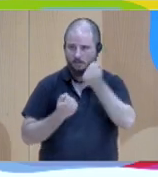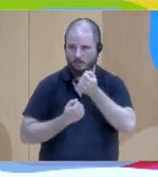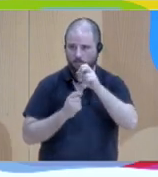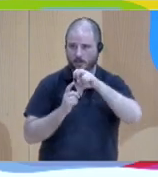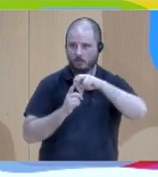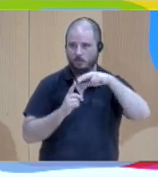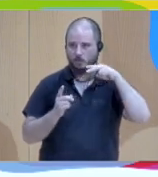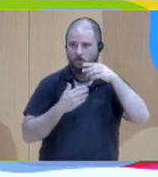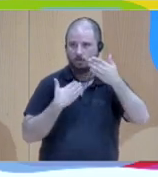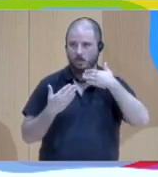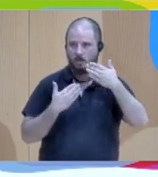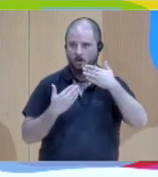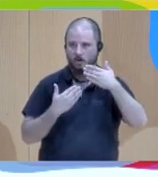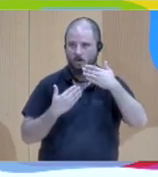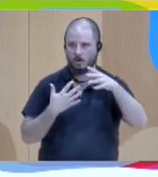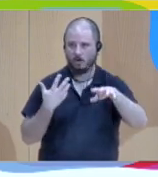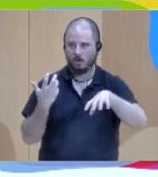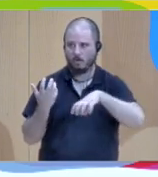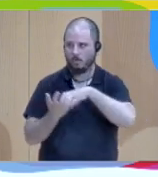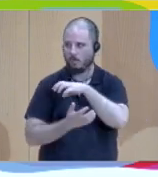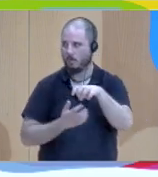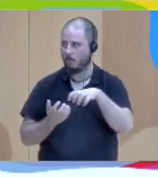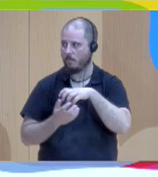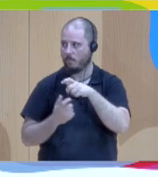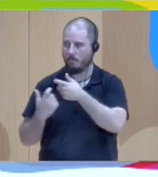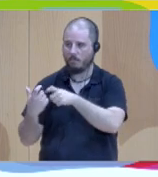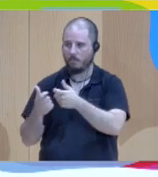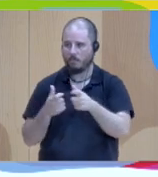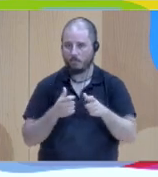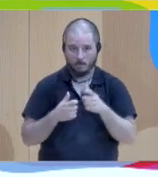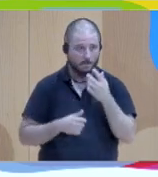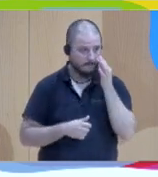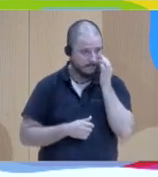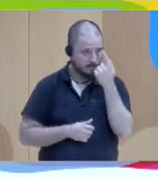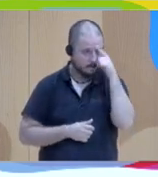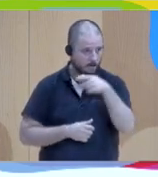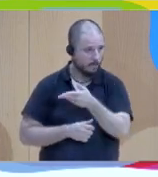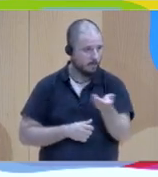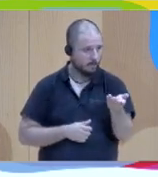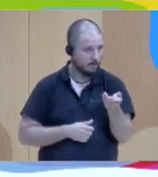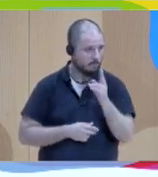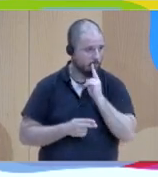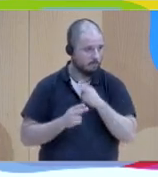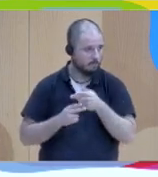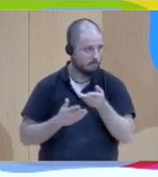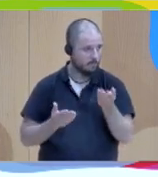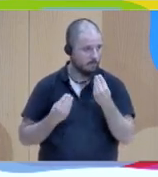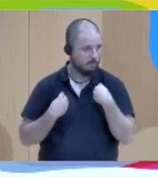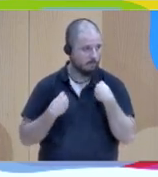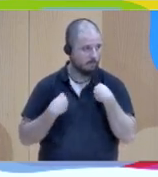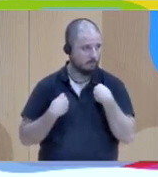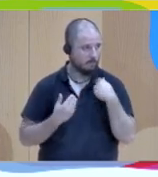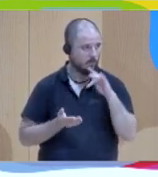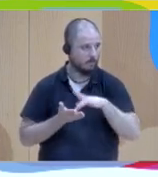en embrollos multiinstitucionales. Que seguro que sabéis lo que es. Y si no con el nombre, lo habéis vivido en carnes propias. Que